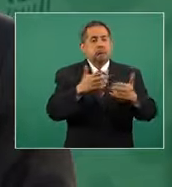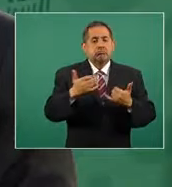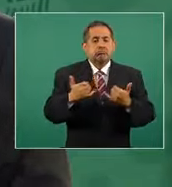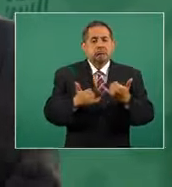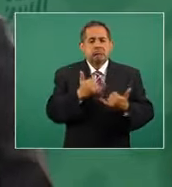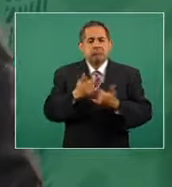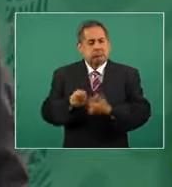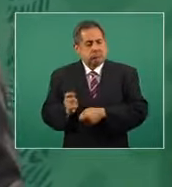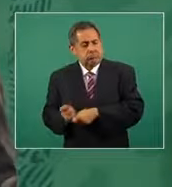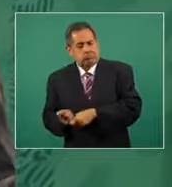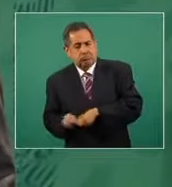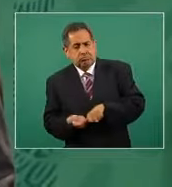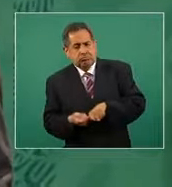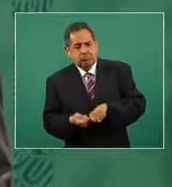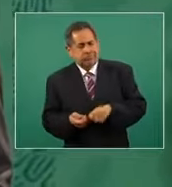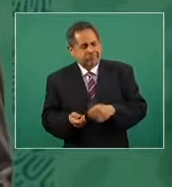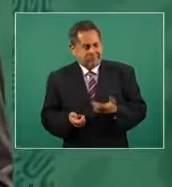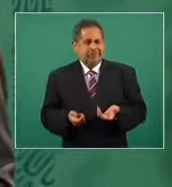Se subían